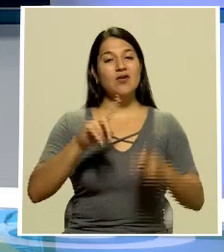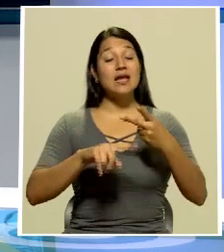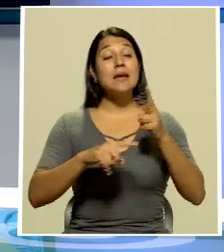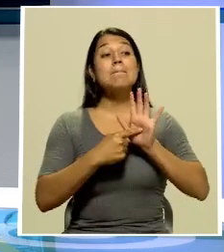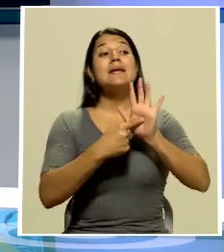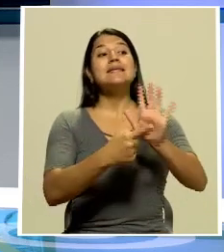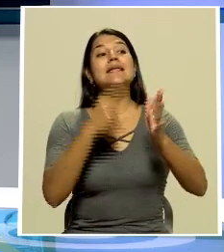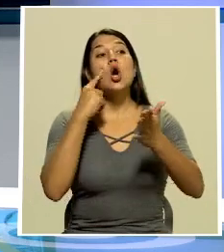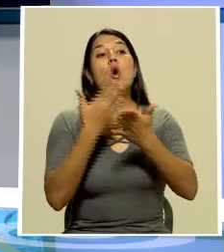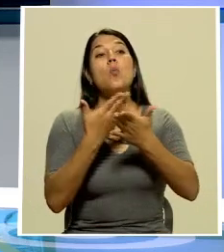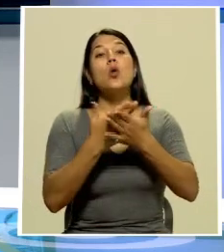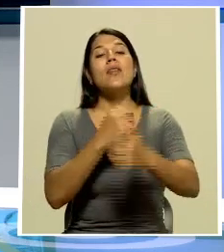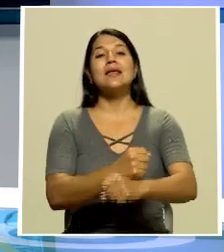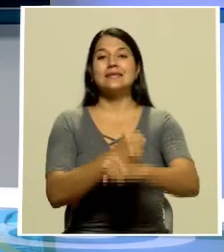internacional.